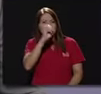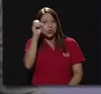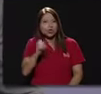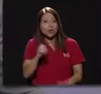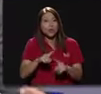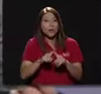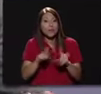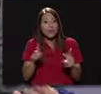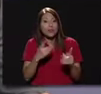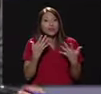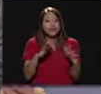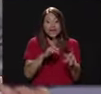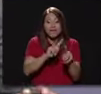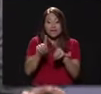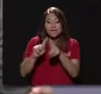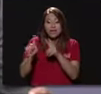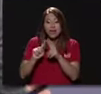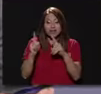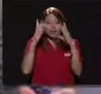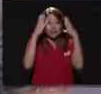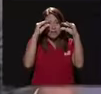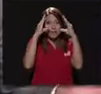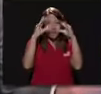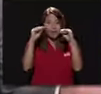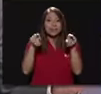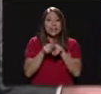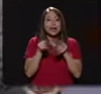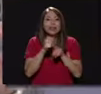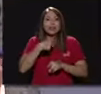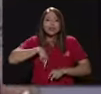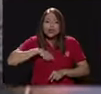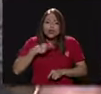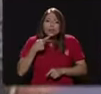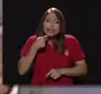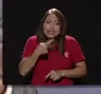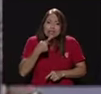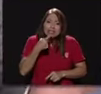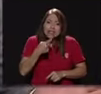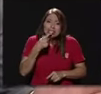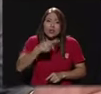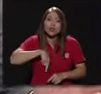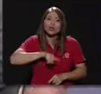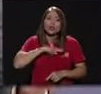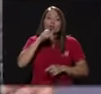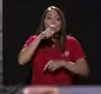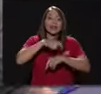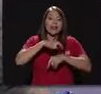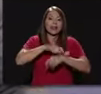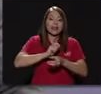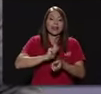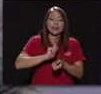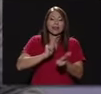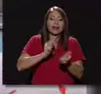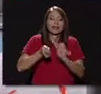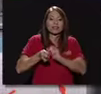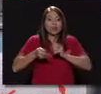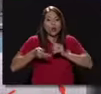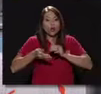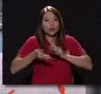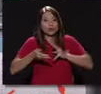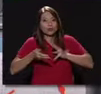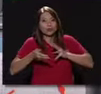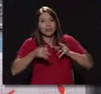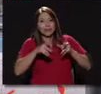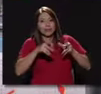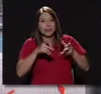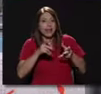pero en varios informes hemos insistido en que también estamos en una etapa de transición demográfica, donde vemos que hay una parte de la